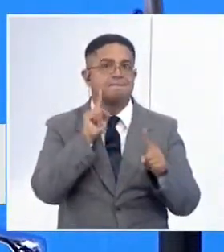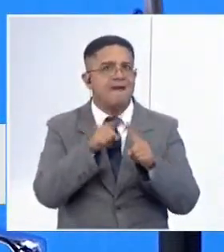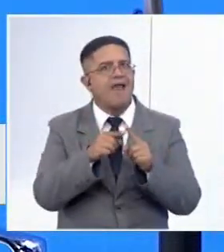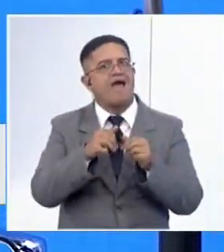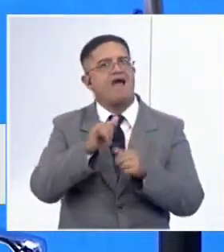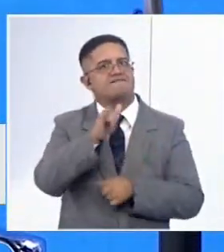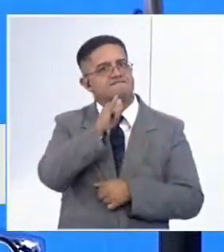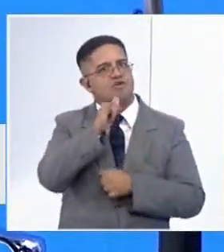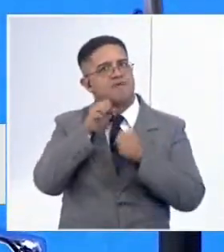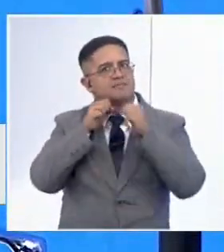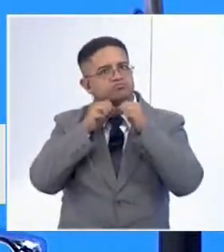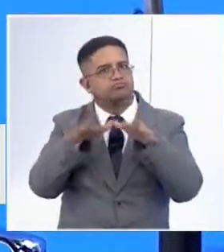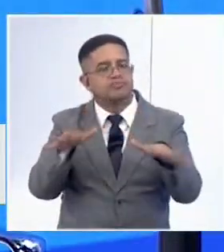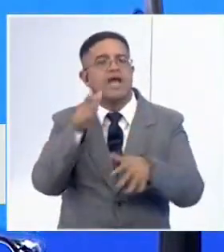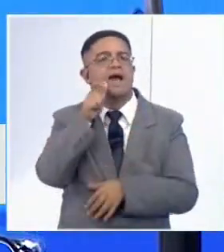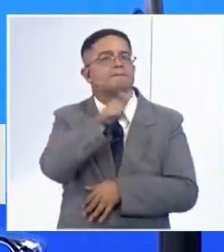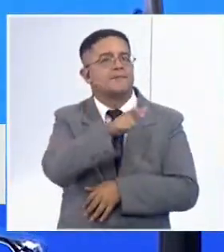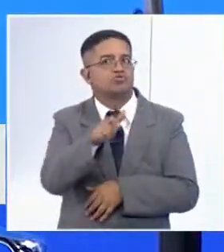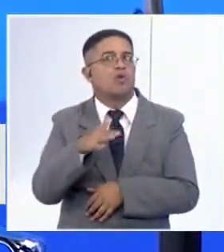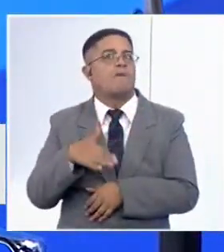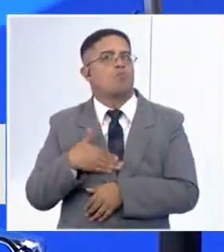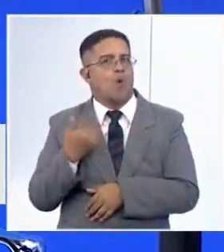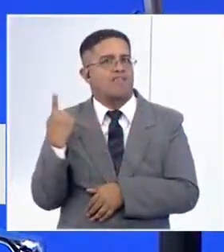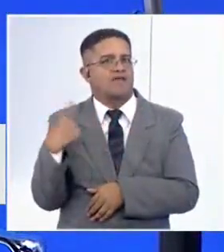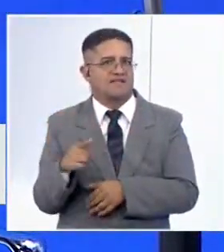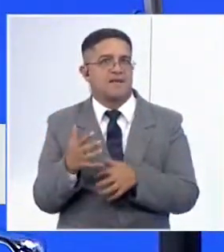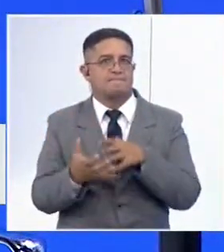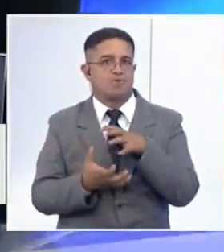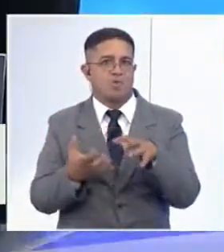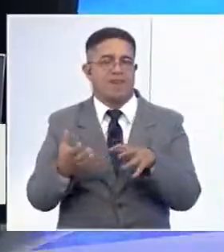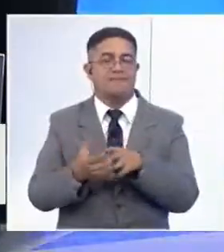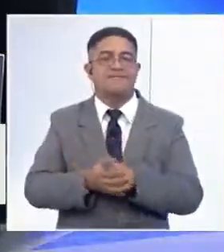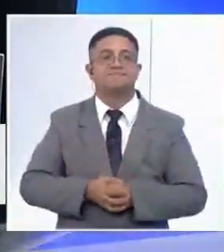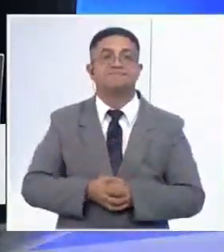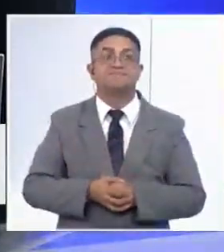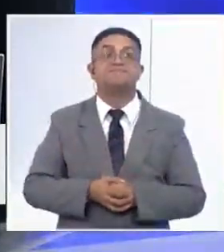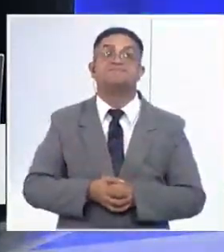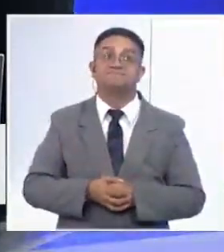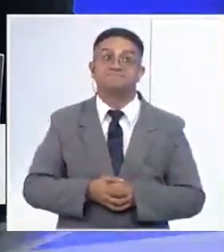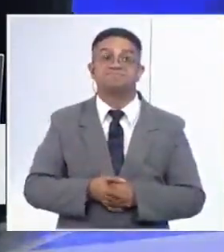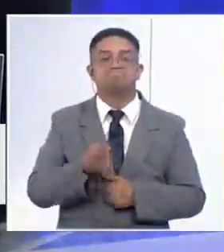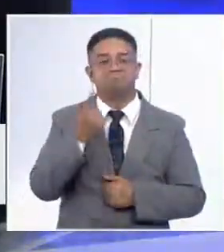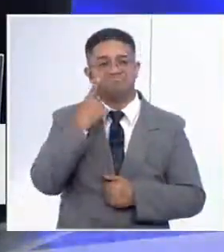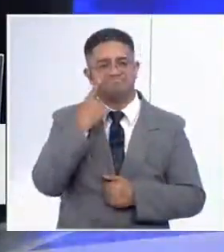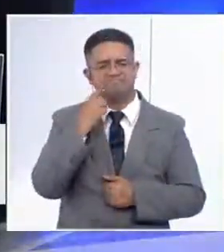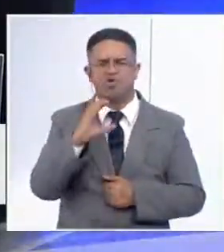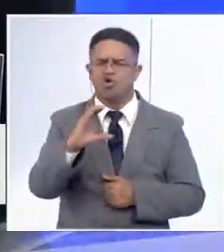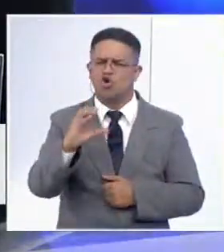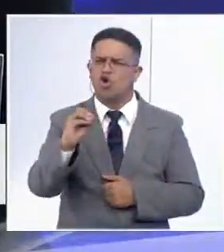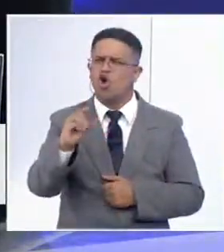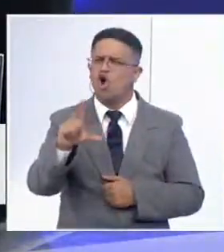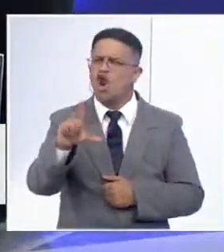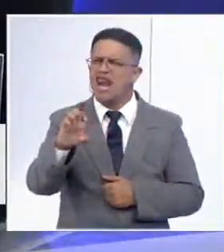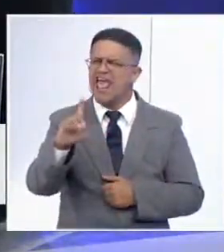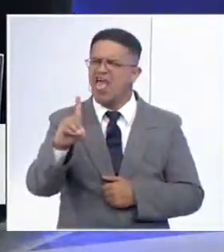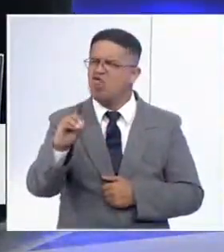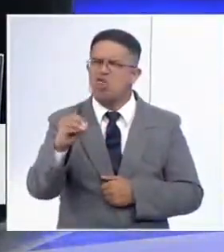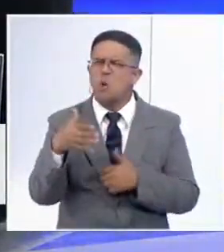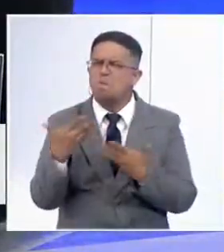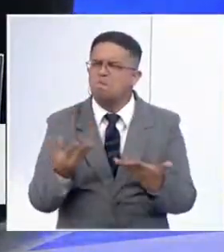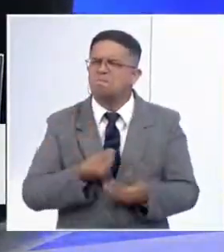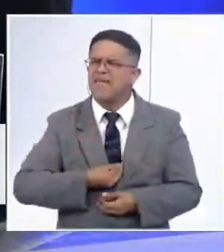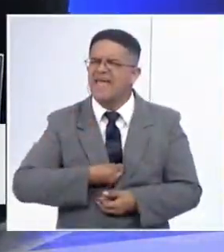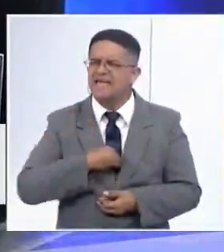información a todos los pacientes que puedan sufrir este tipo de patología. Bueno, vemos entonces que hablamos del coledo, de esta conexión,